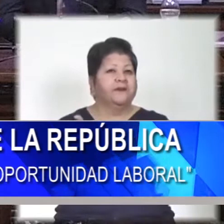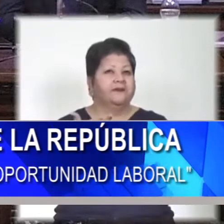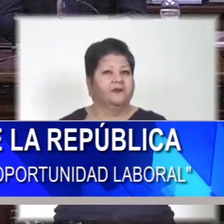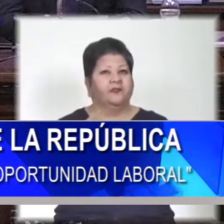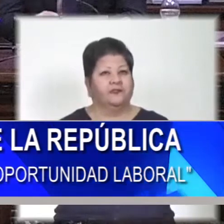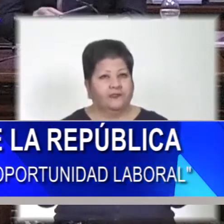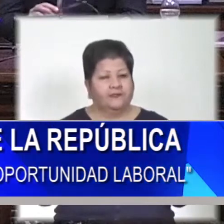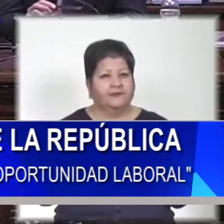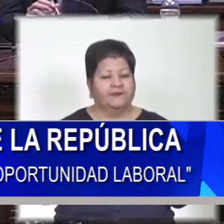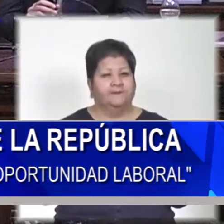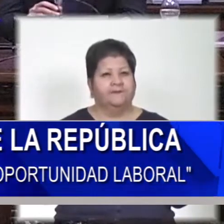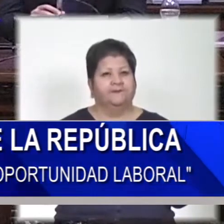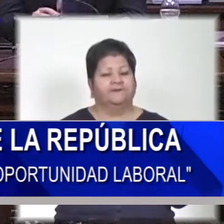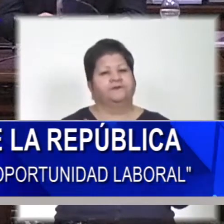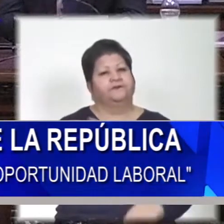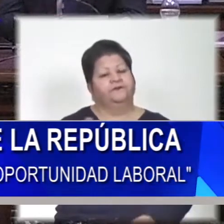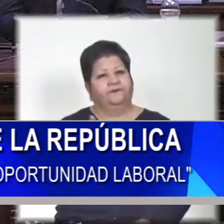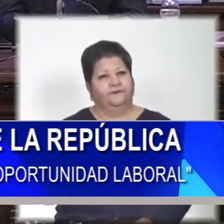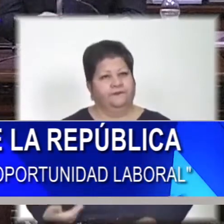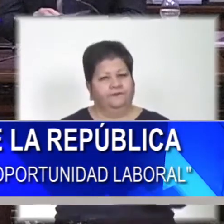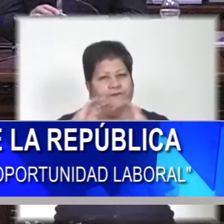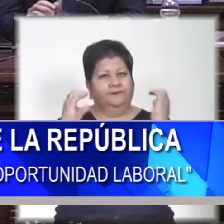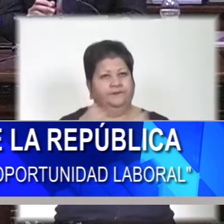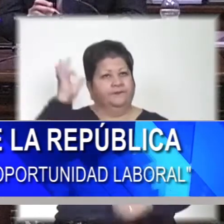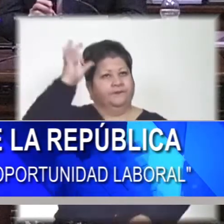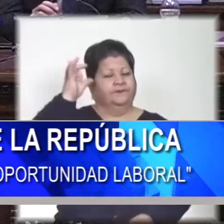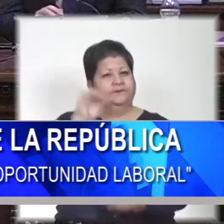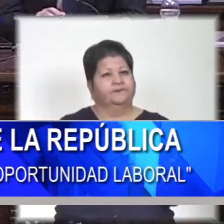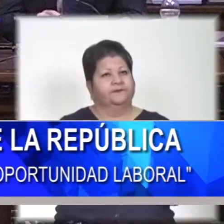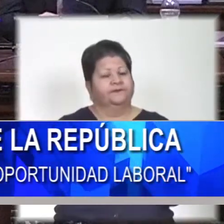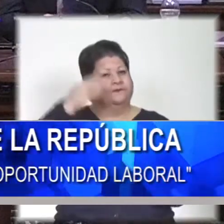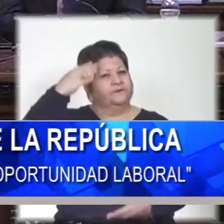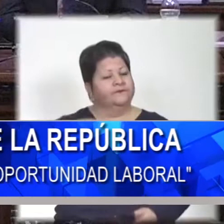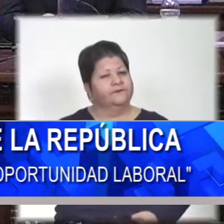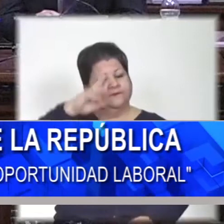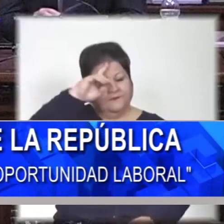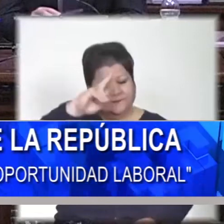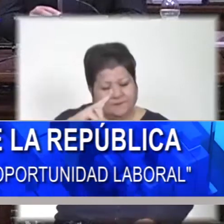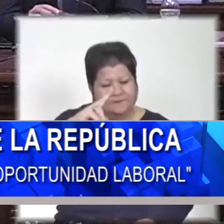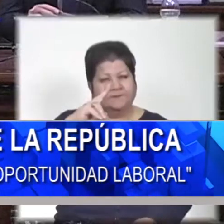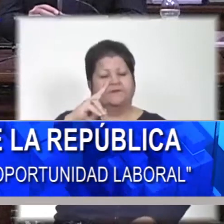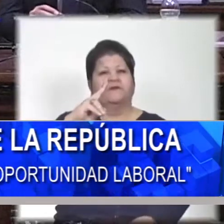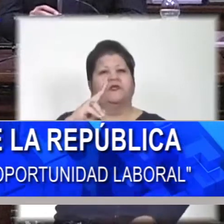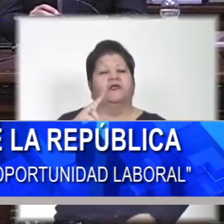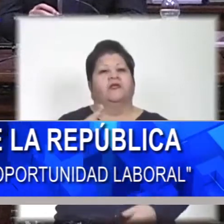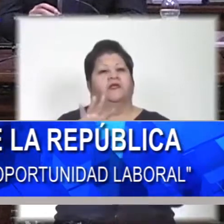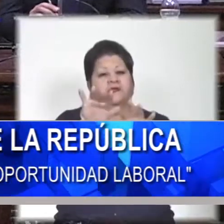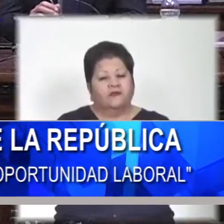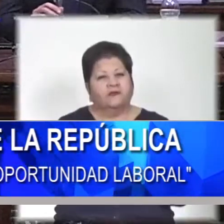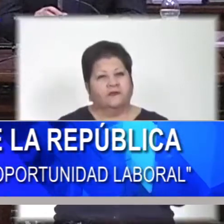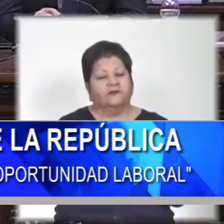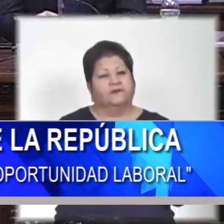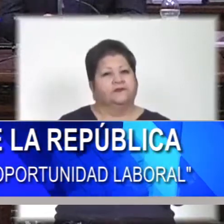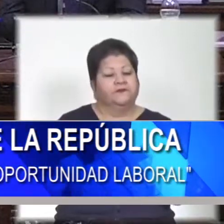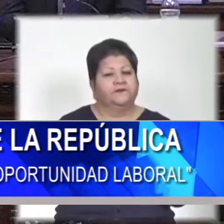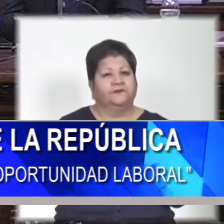y trabajar en los diferentes lugares del país. Mínimo 15.000, porque en el marco de este proyecto